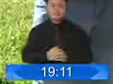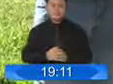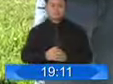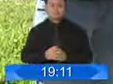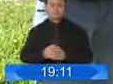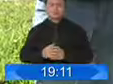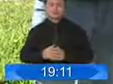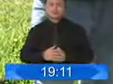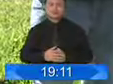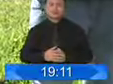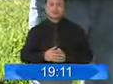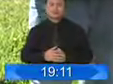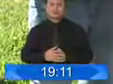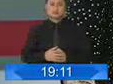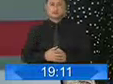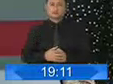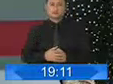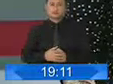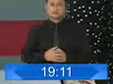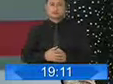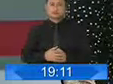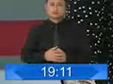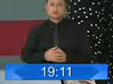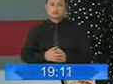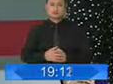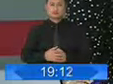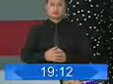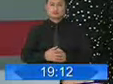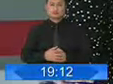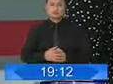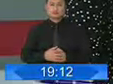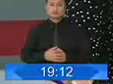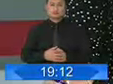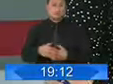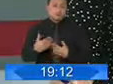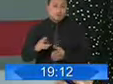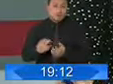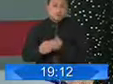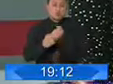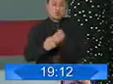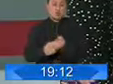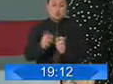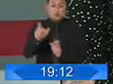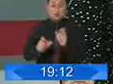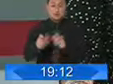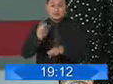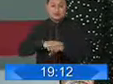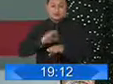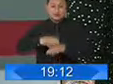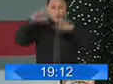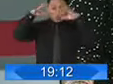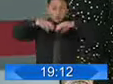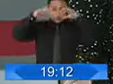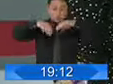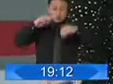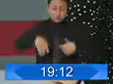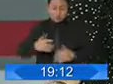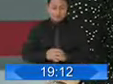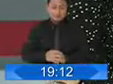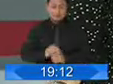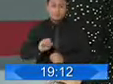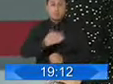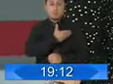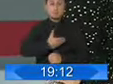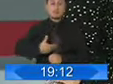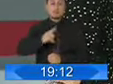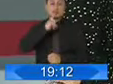informó Andrea Urbe. Poner a disposición todos los recursos a los afectados por la temporada invernal fue la disposición del presidente